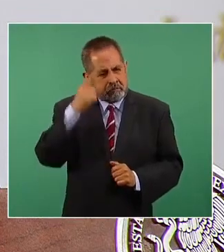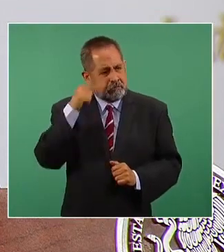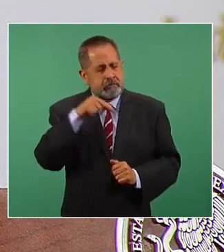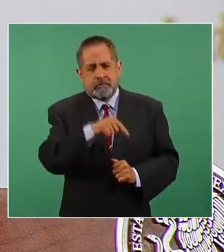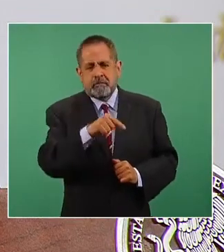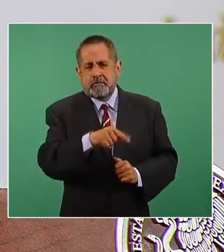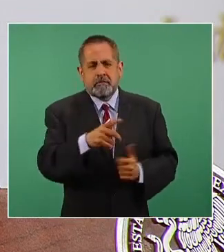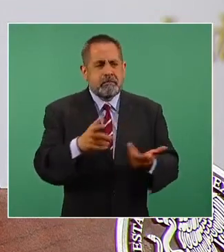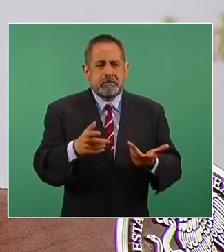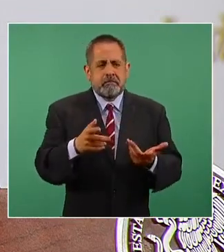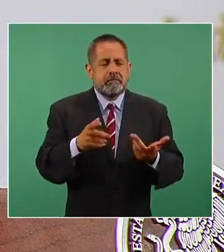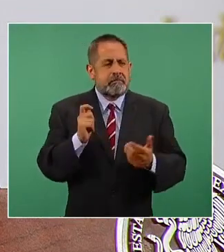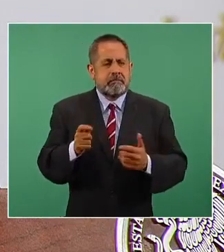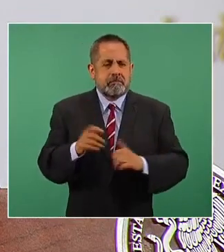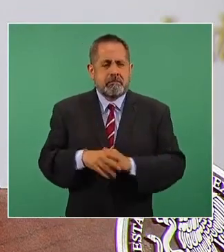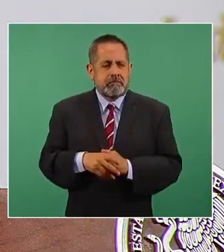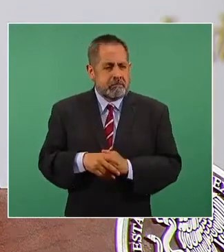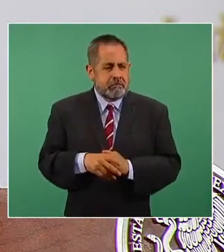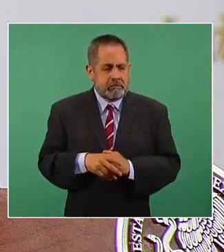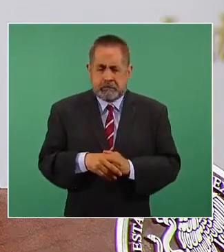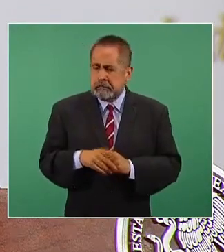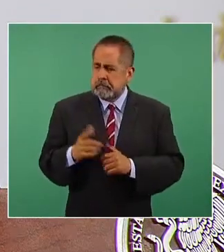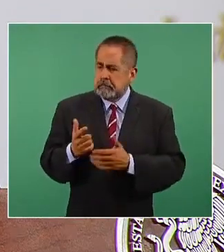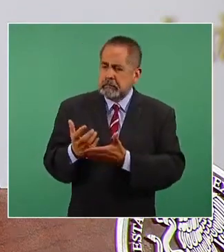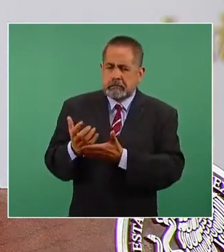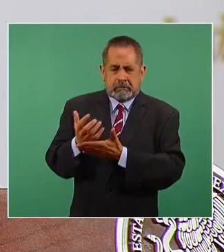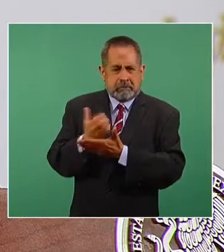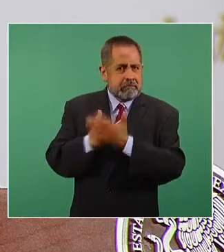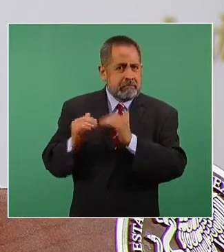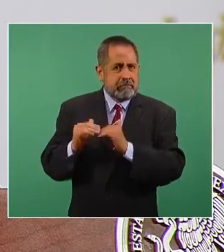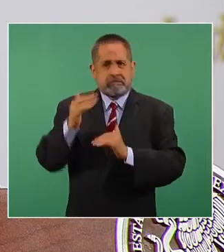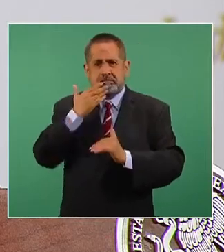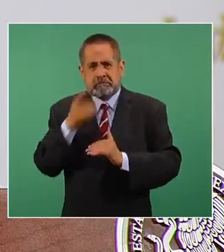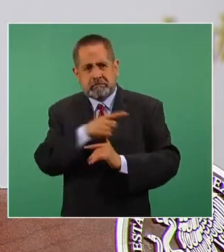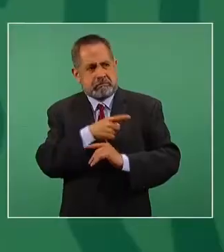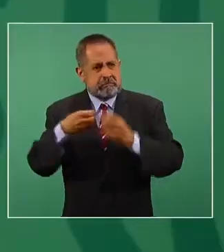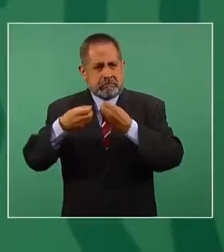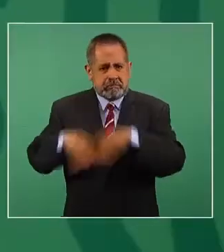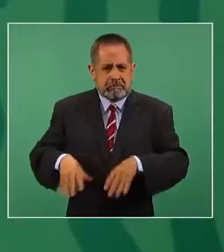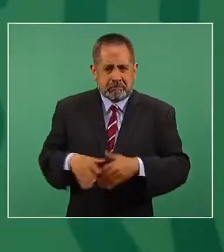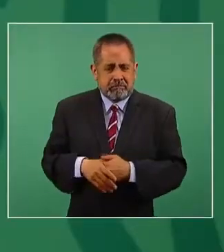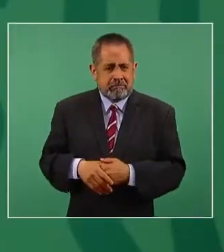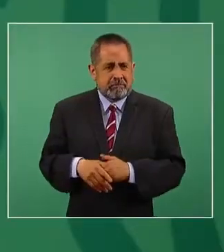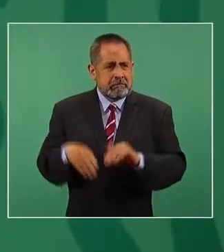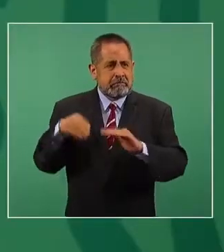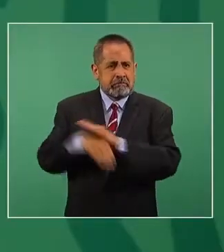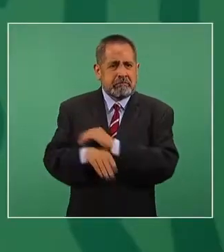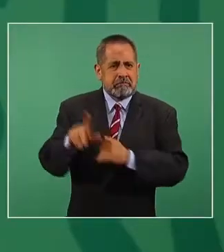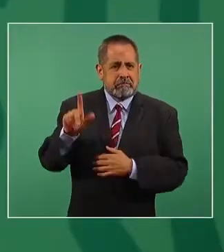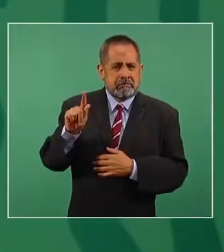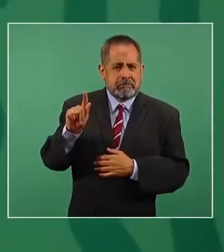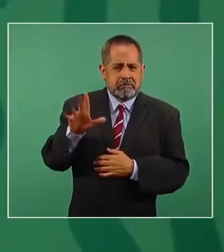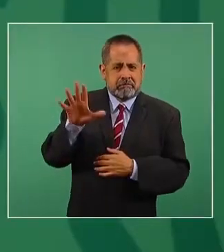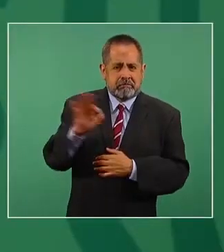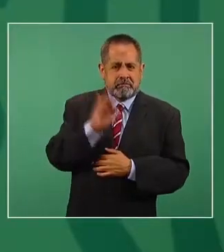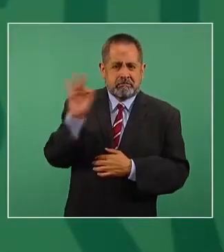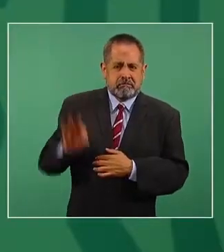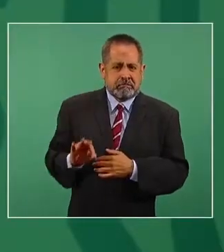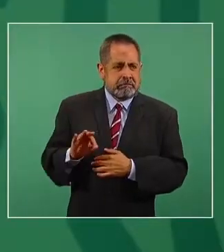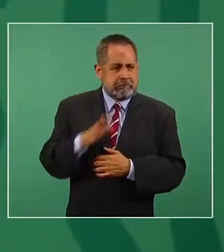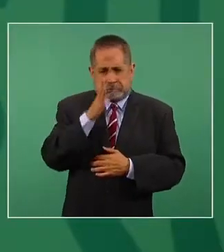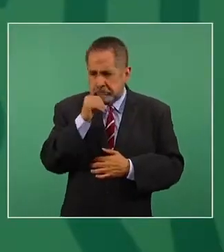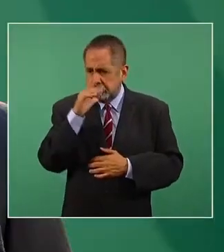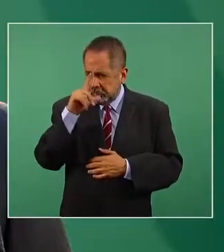derrumbar el salario de los trabajadores en un 75%?